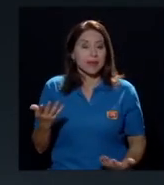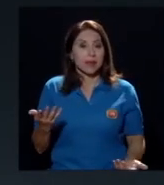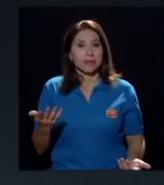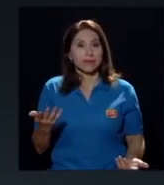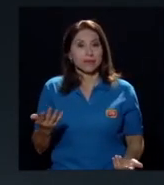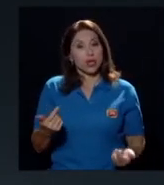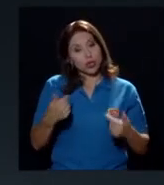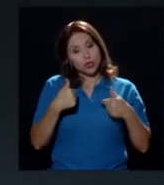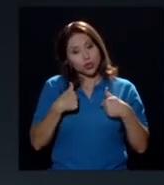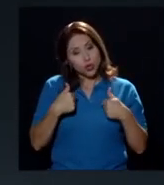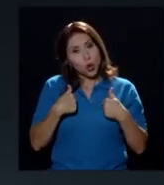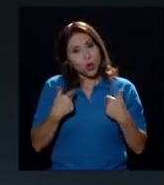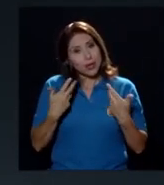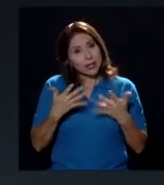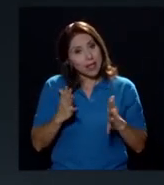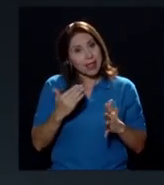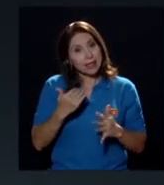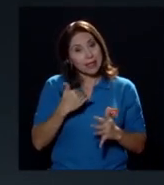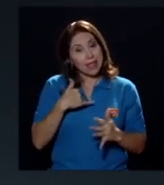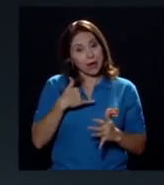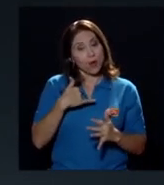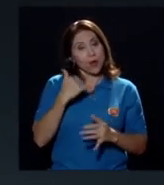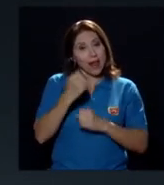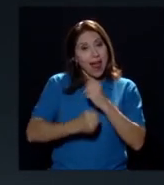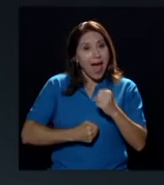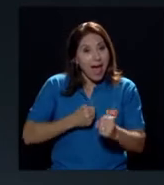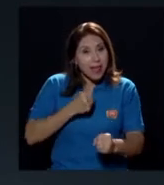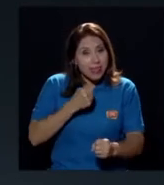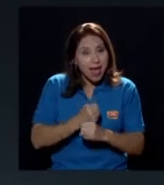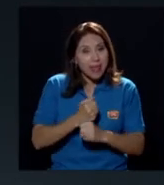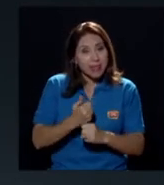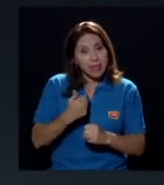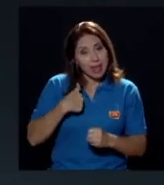yo que soy, que tengo la edad que aparento,